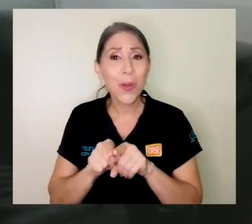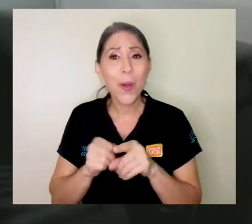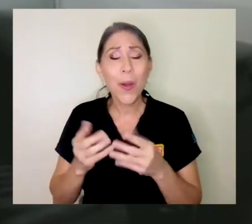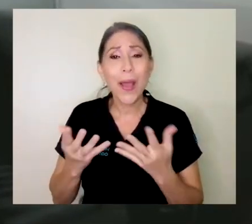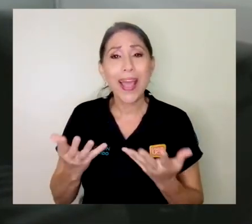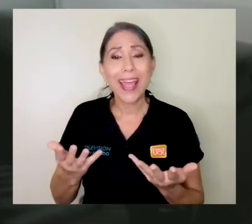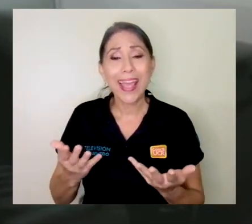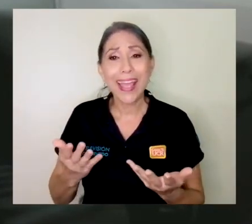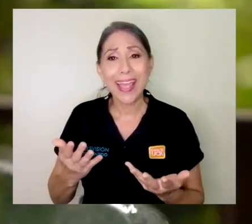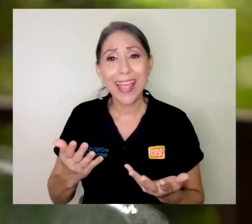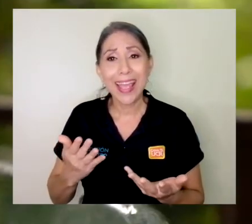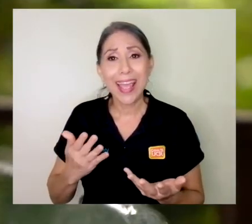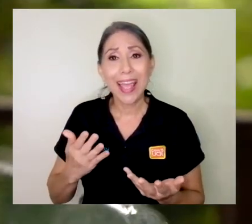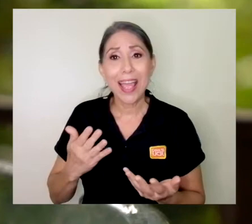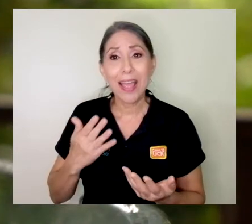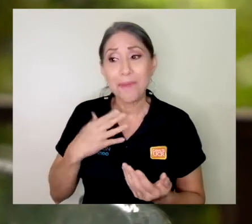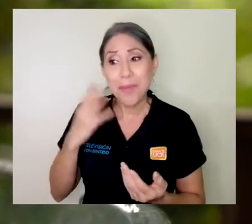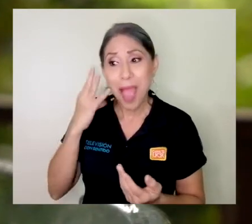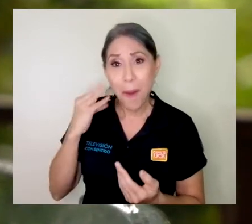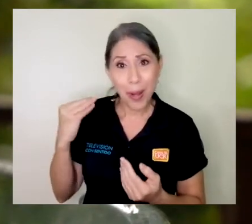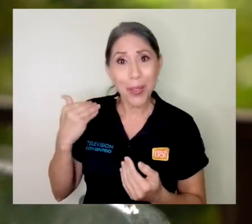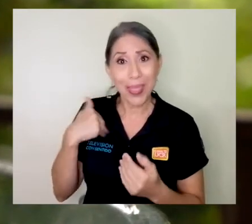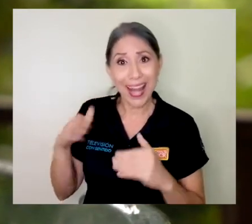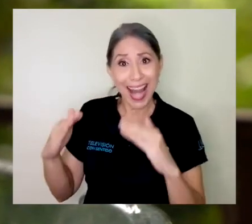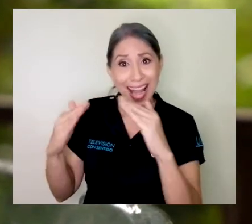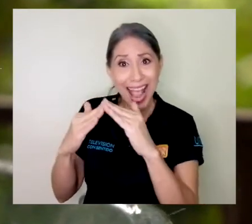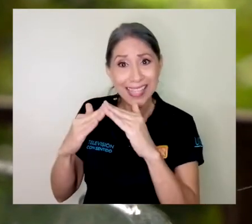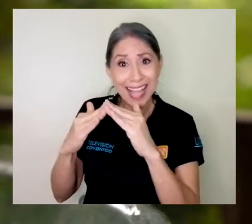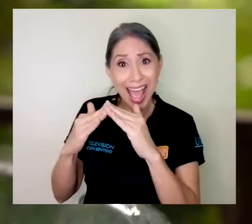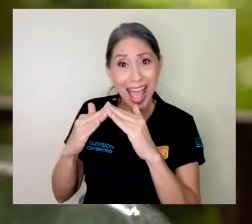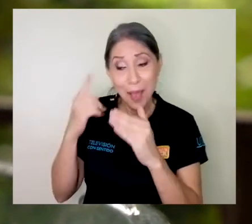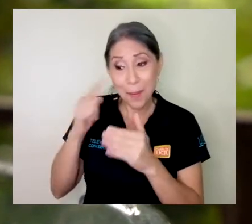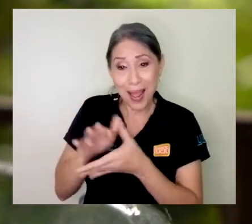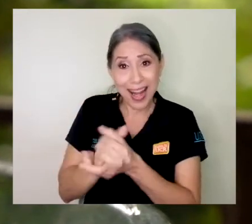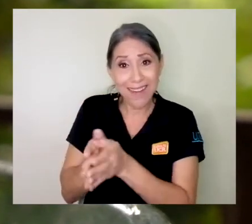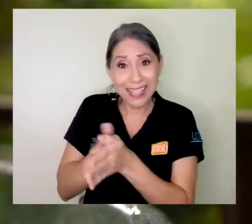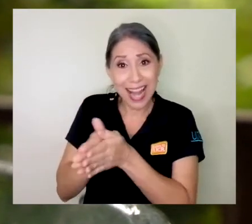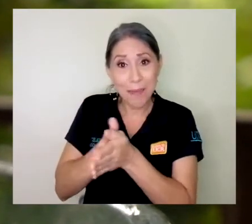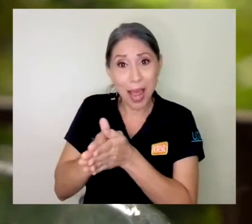abuelo instaló un lavamanos de pedal en la casa, en la entrada.